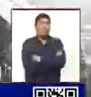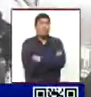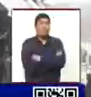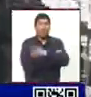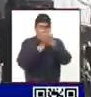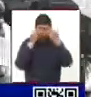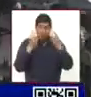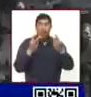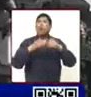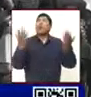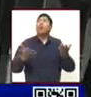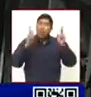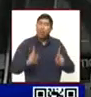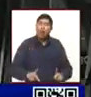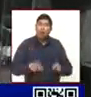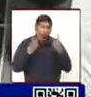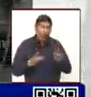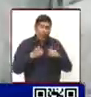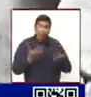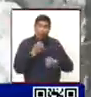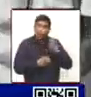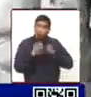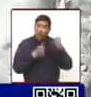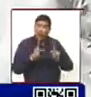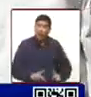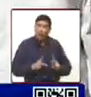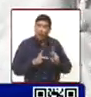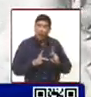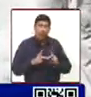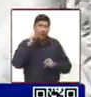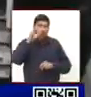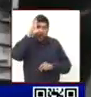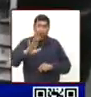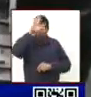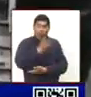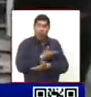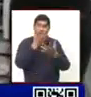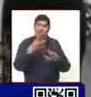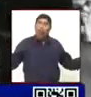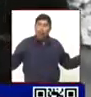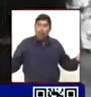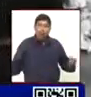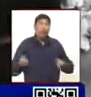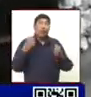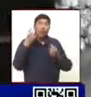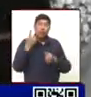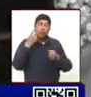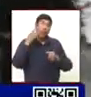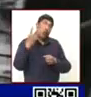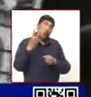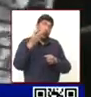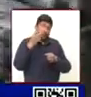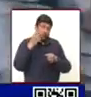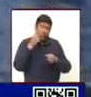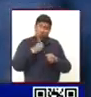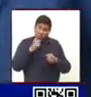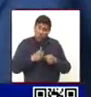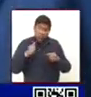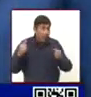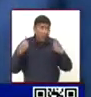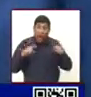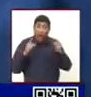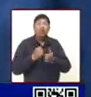ver cómo la gente reacciona ante el sufrimiento de los demás y quiero felicitarle por haberse parado un momento, haber dejado de vender para poder ayudar a la